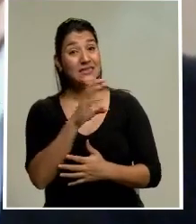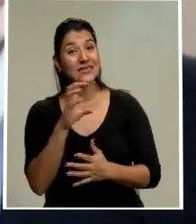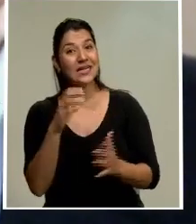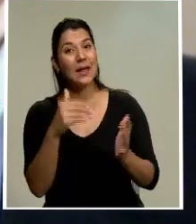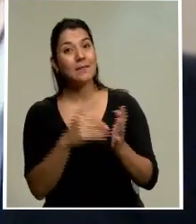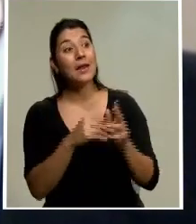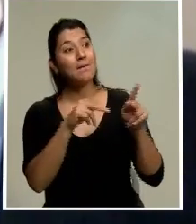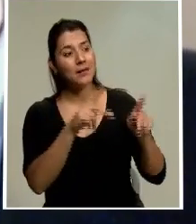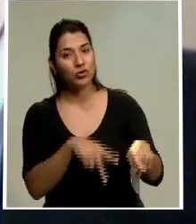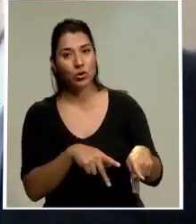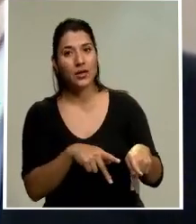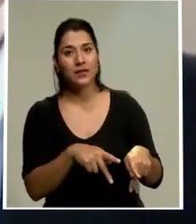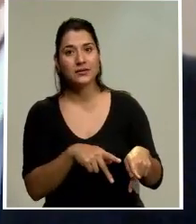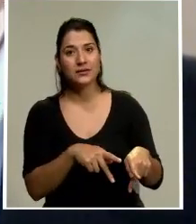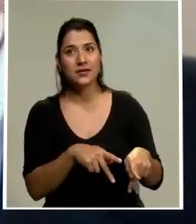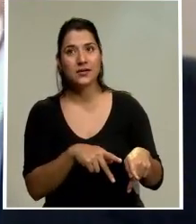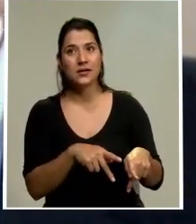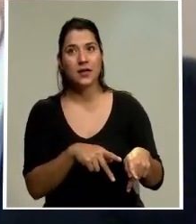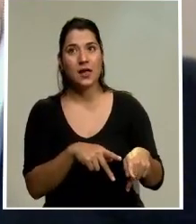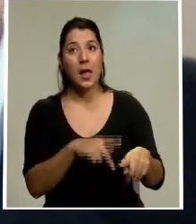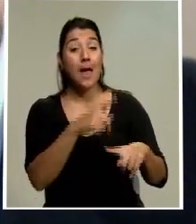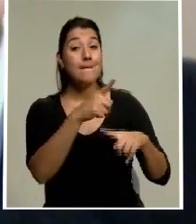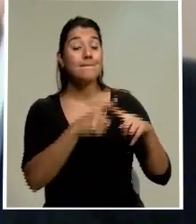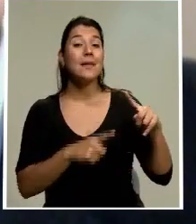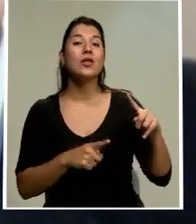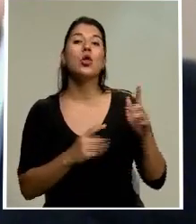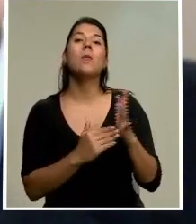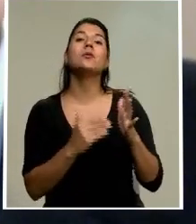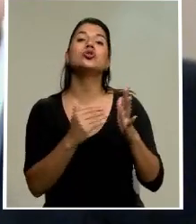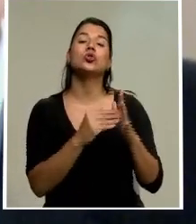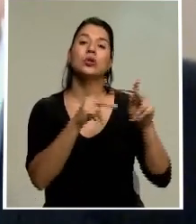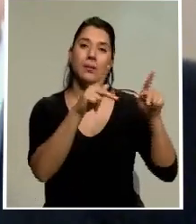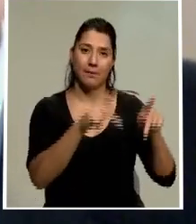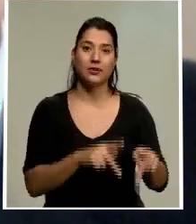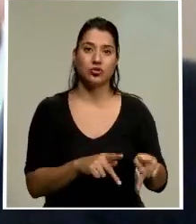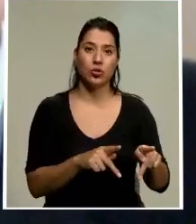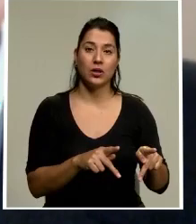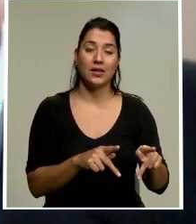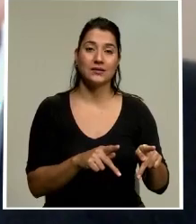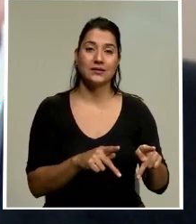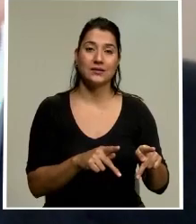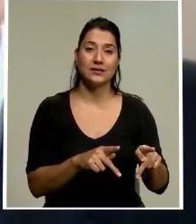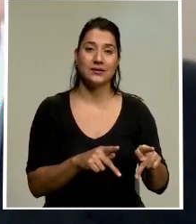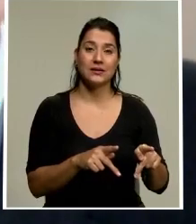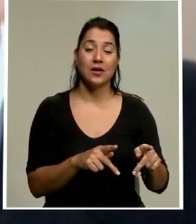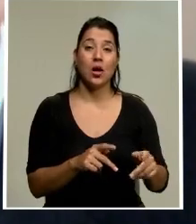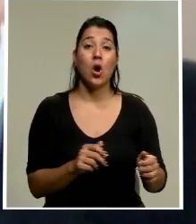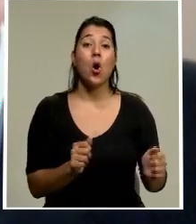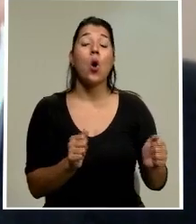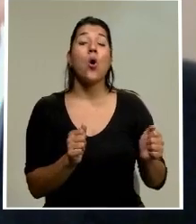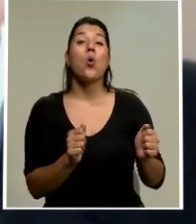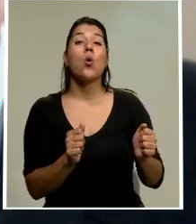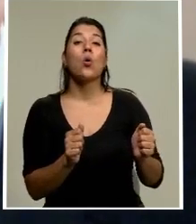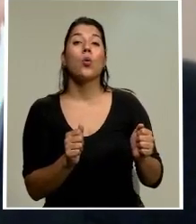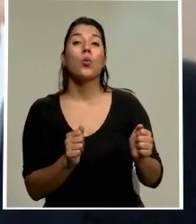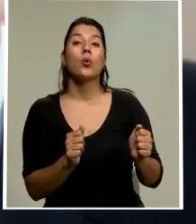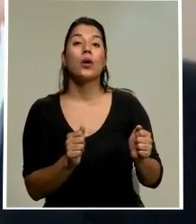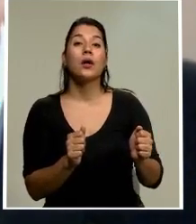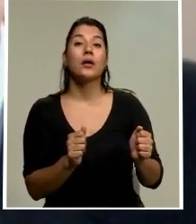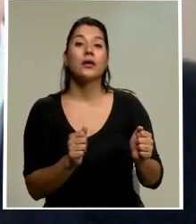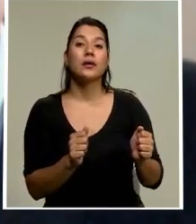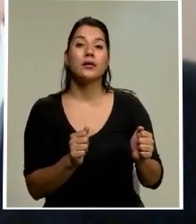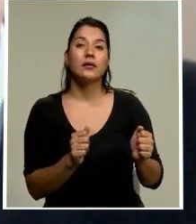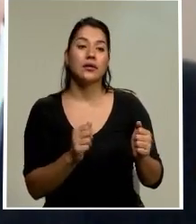600.000 personas, don Carlos, es medio millón de personas, más de medio millón de personas con una completamente que se cayeron